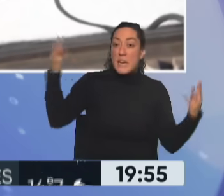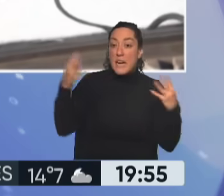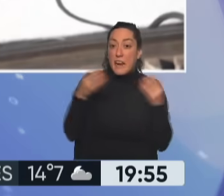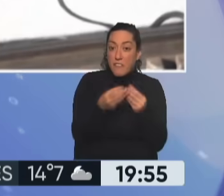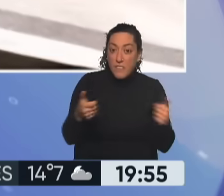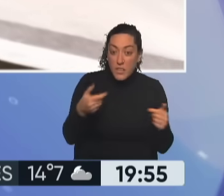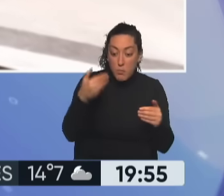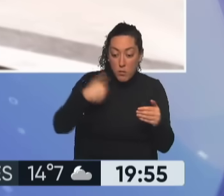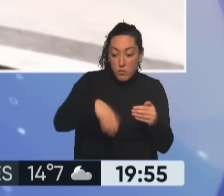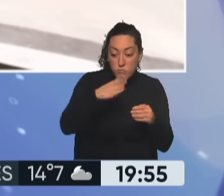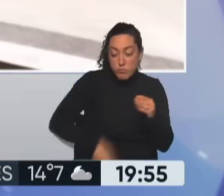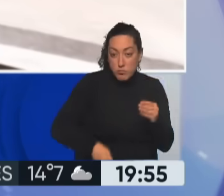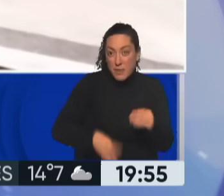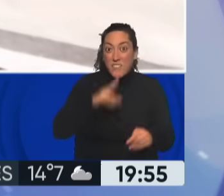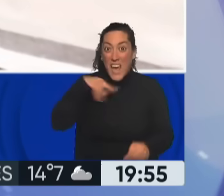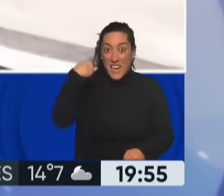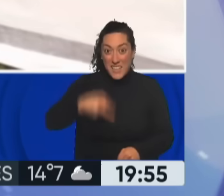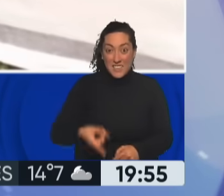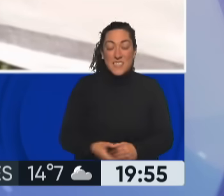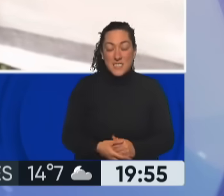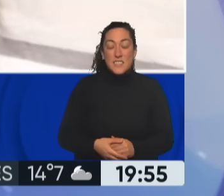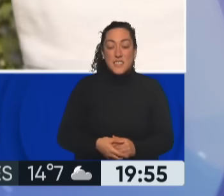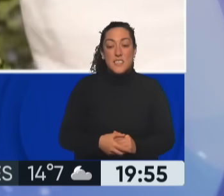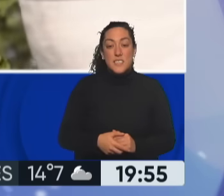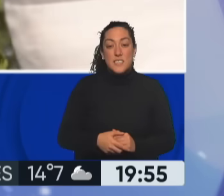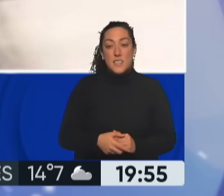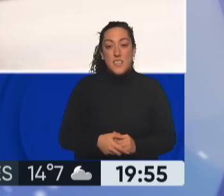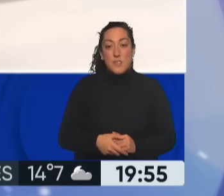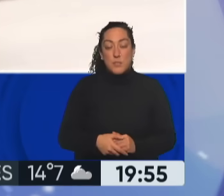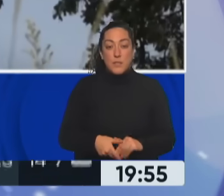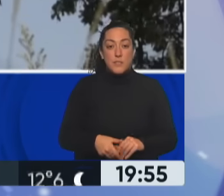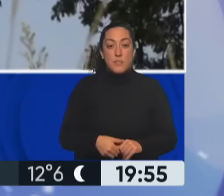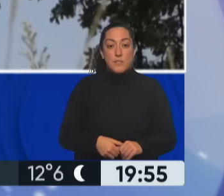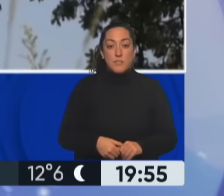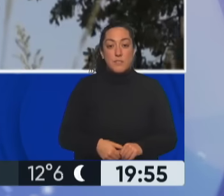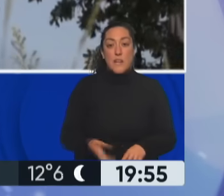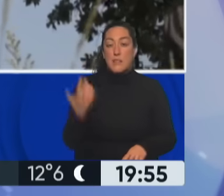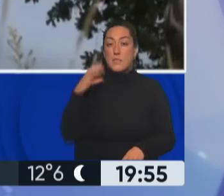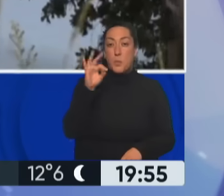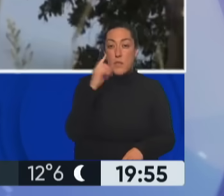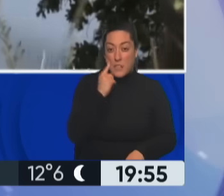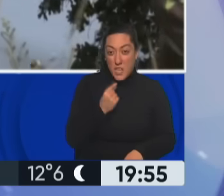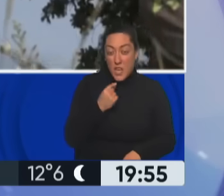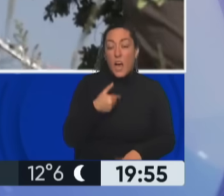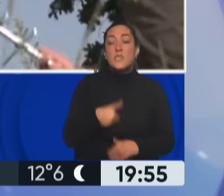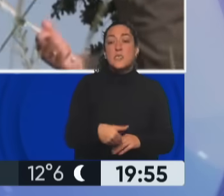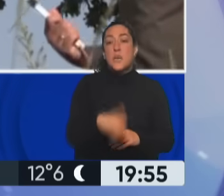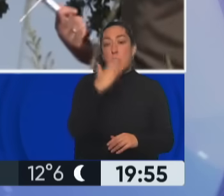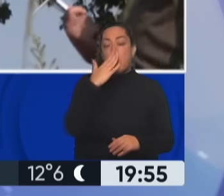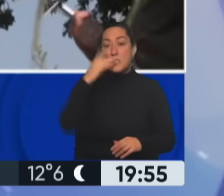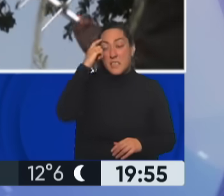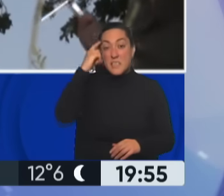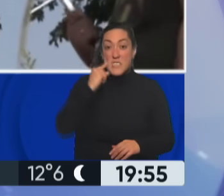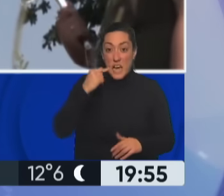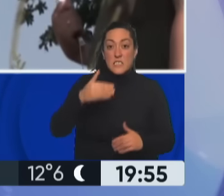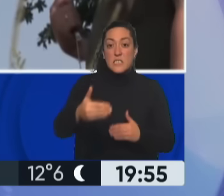Este viernes es el ultimátum que había dado Donald Trump, que recordemos que primero había dado un plazo de 50 días, después lo achicó a 10. Básicamente